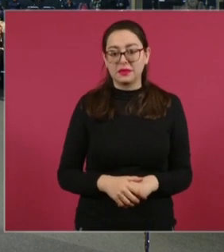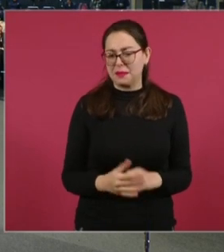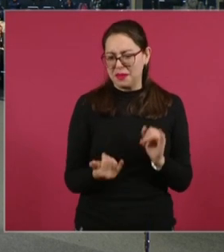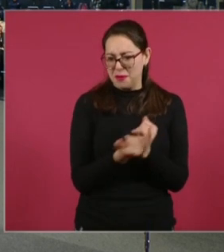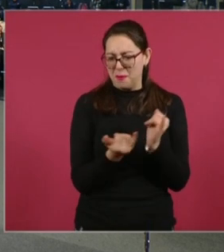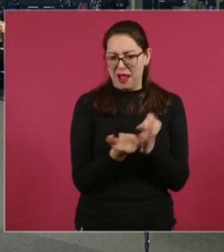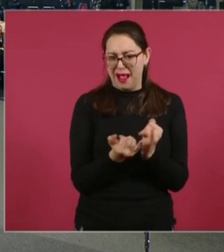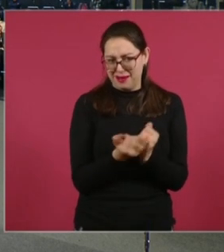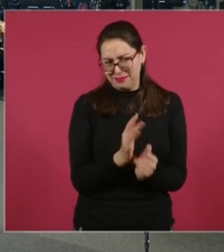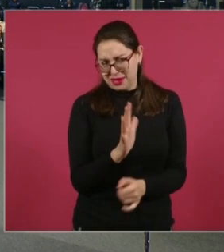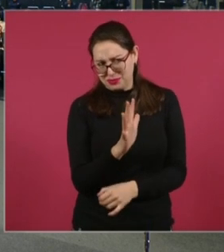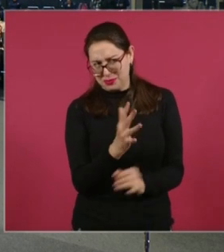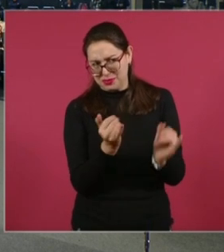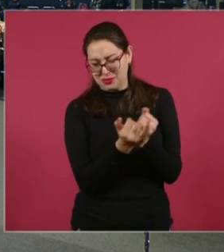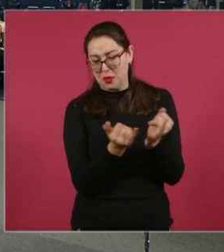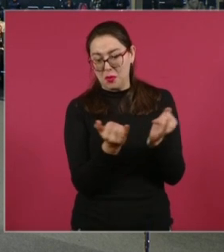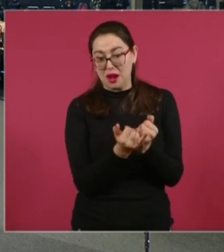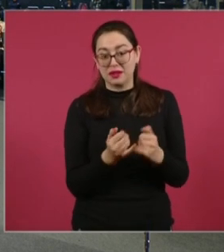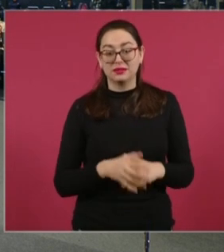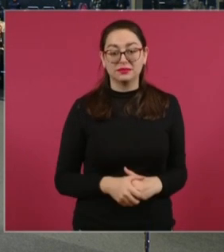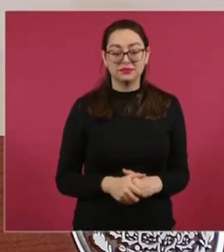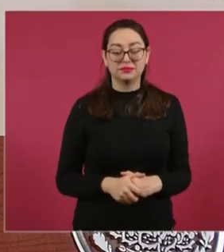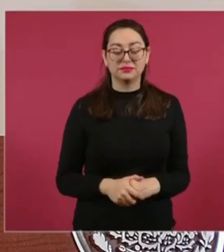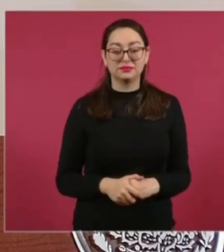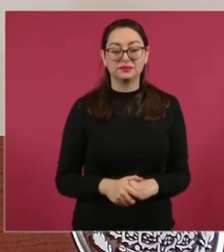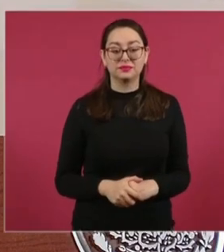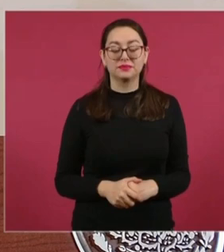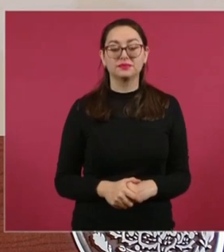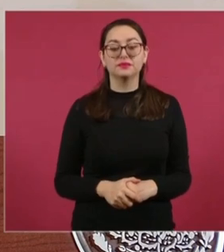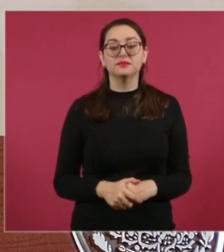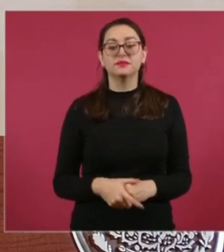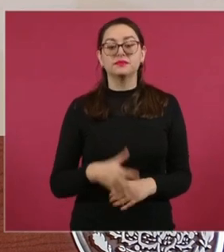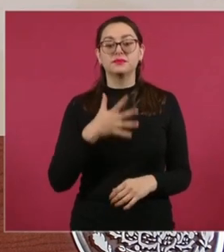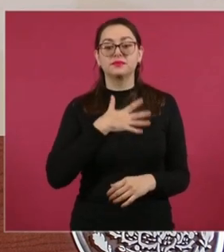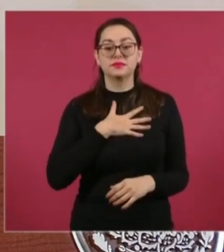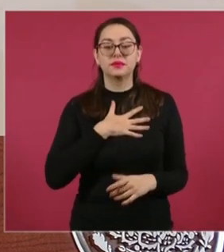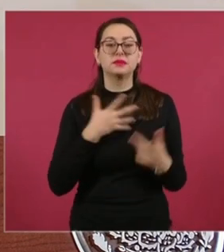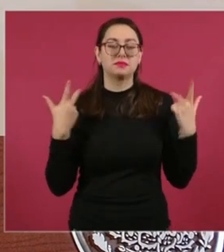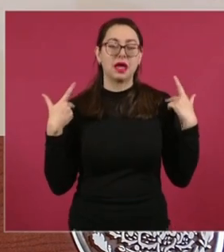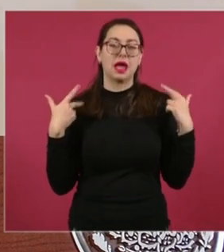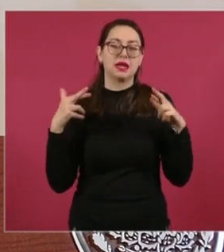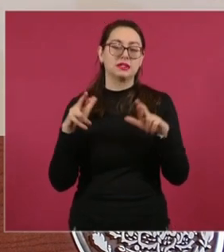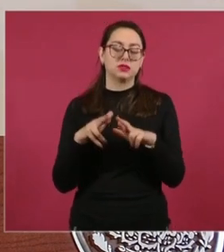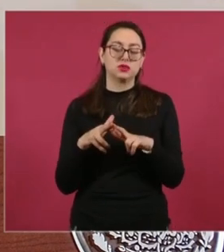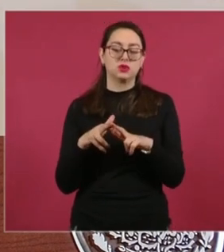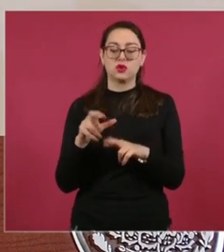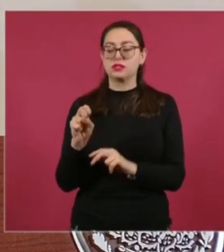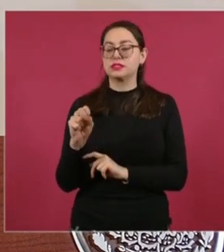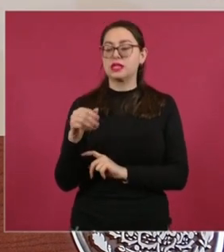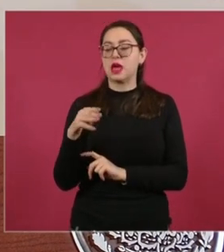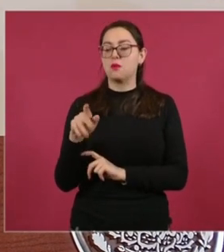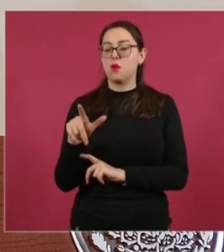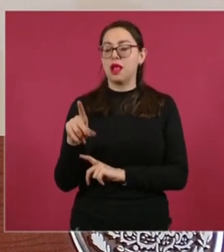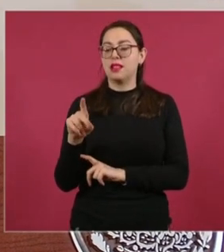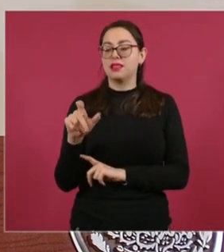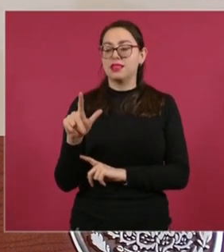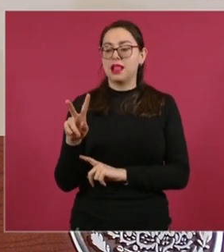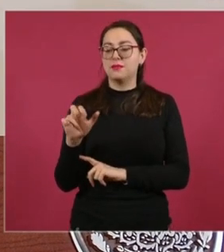reportaje y mi amigo maestro ya fallecido, Samuel del Villar